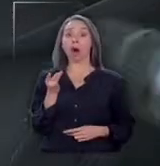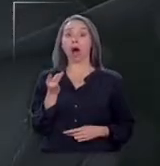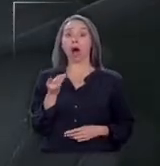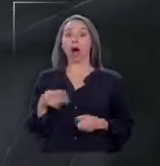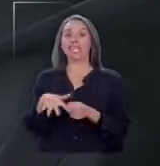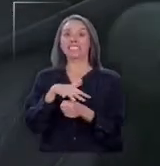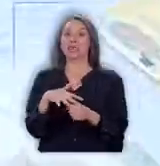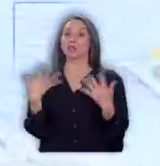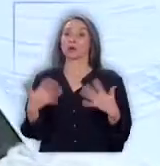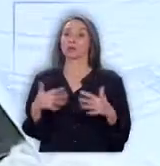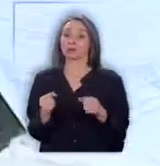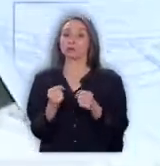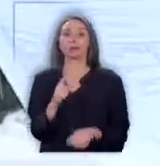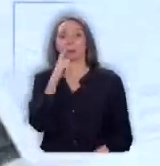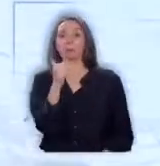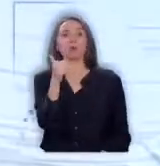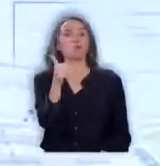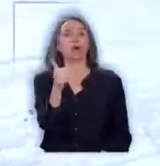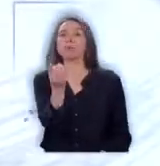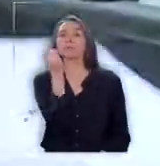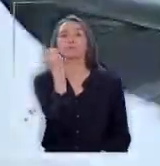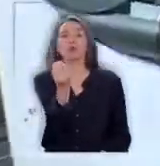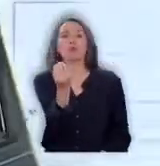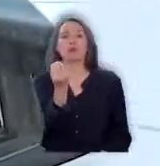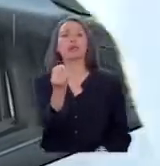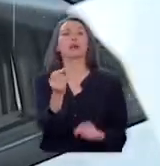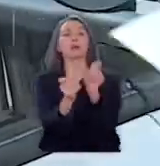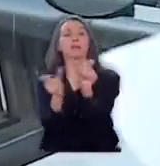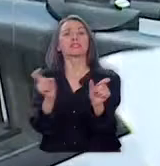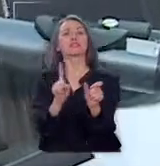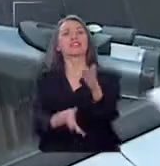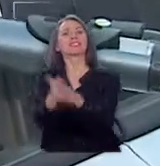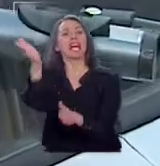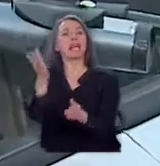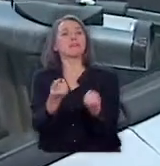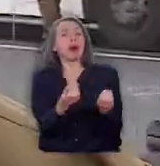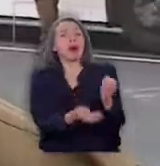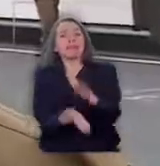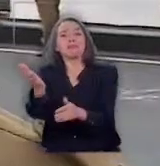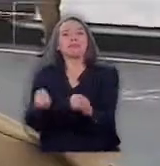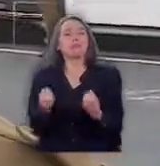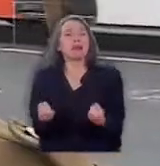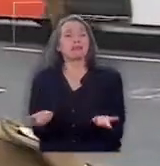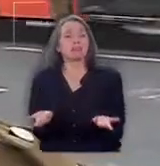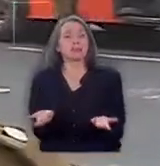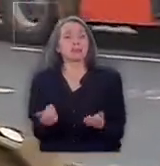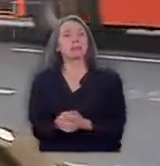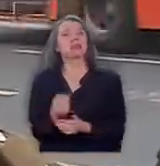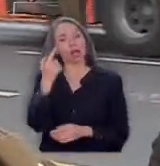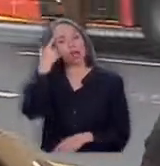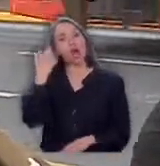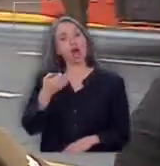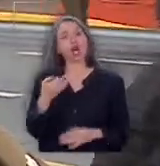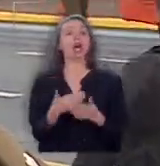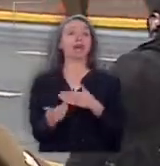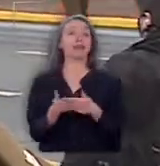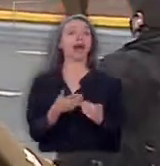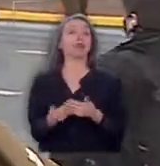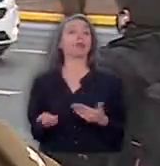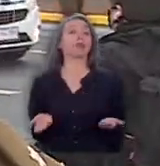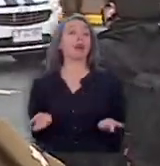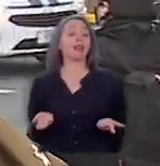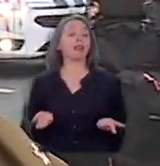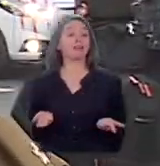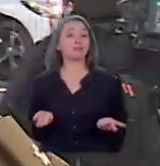situación crítica excelente excelente para que sal que no salga la gente que no tiene nada que hacer era lógico y natural que se